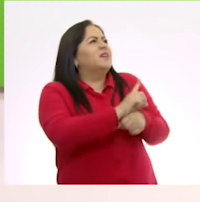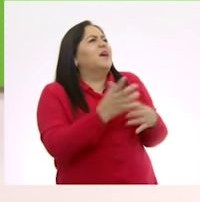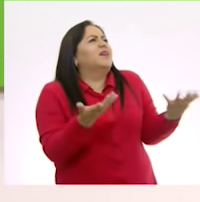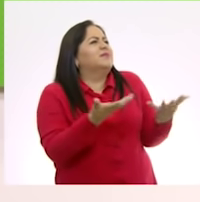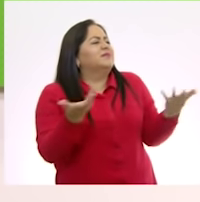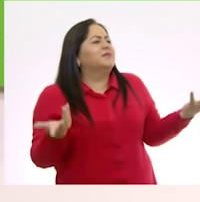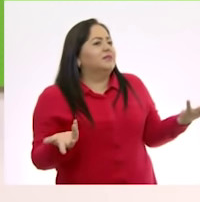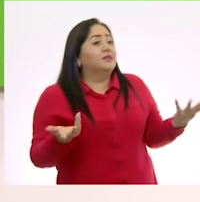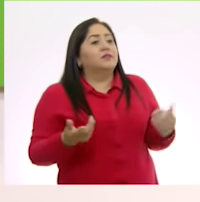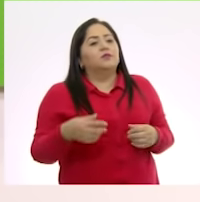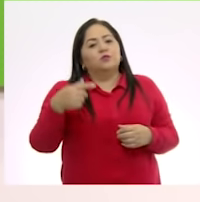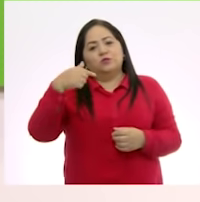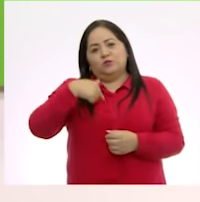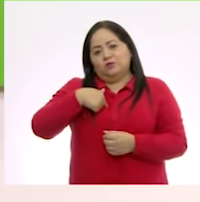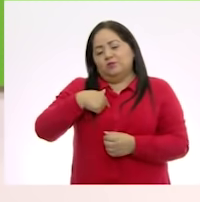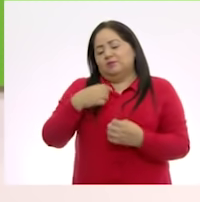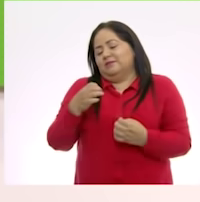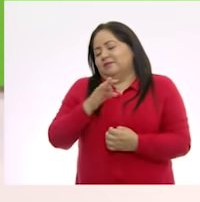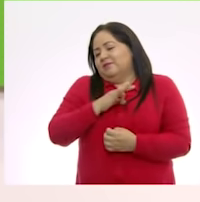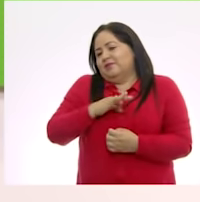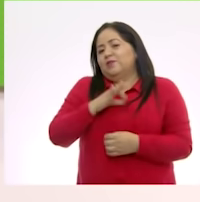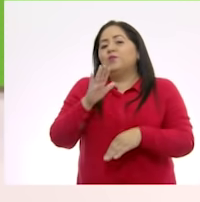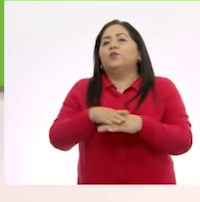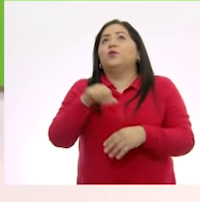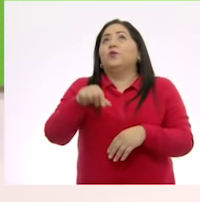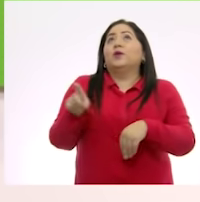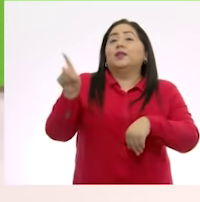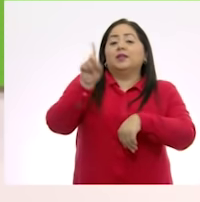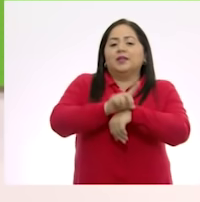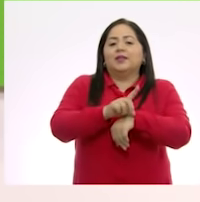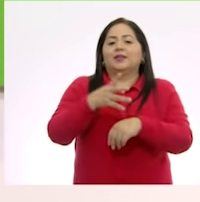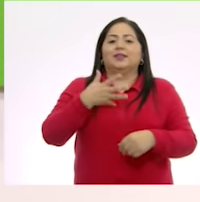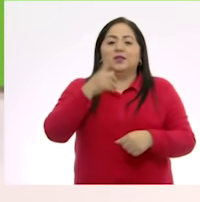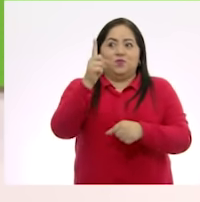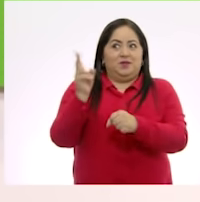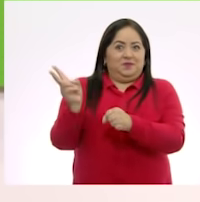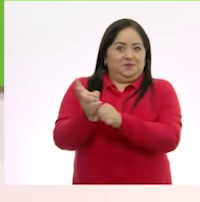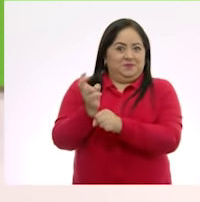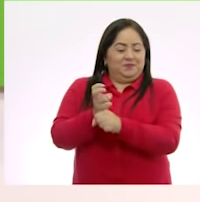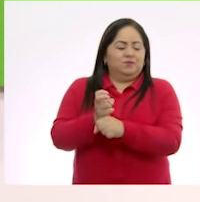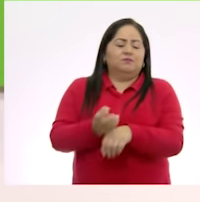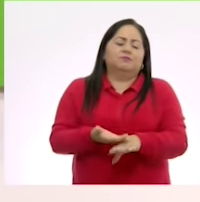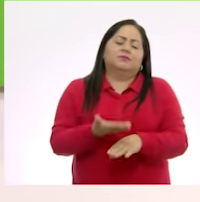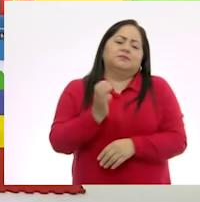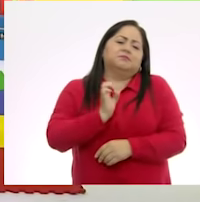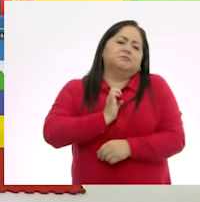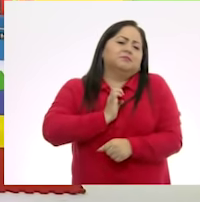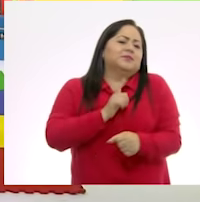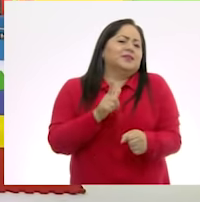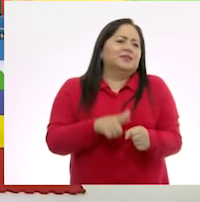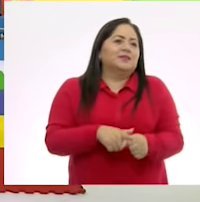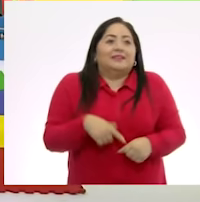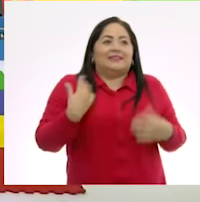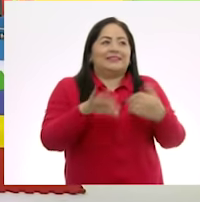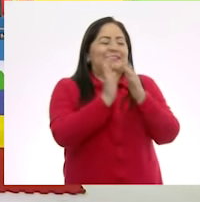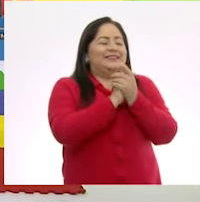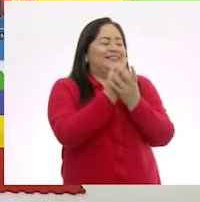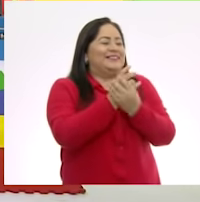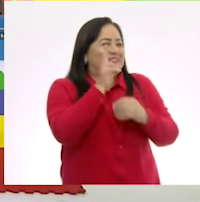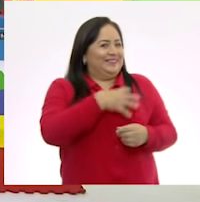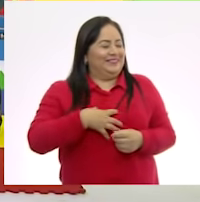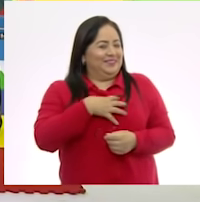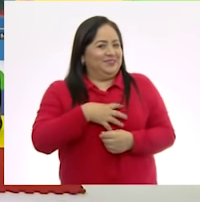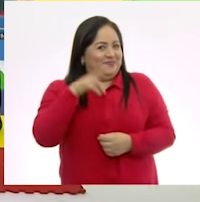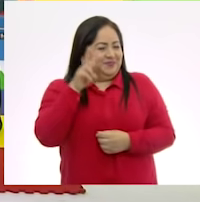hoy? Pues estoy muy feliz porque el día de hoy tenemos una invitada muy especial. ¡Ay, qué emoción! ¿De